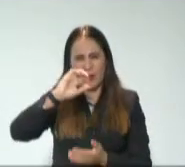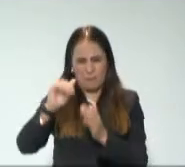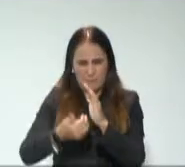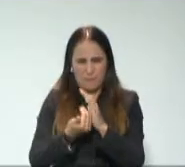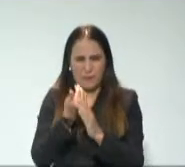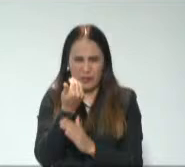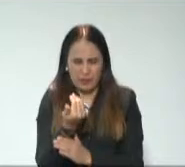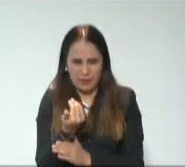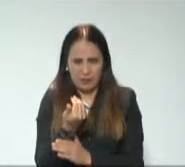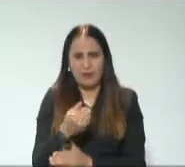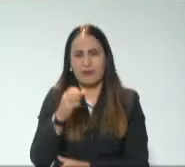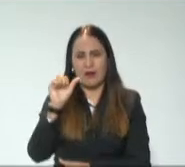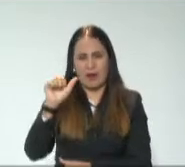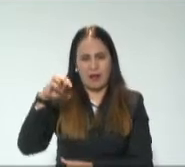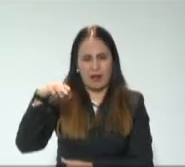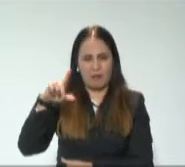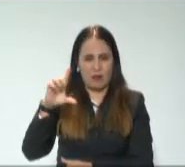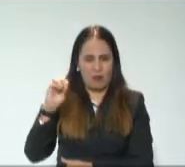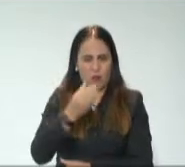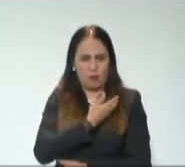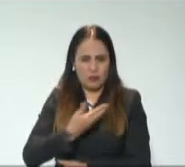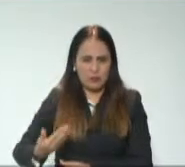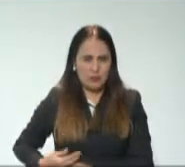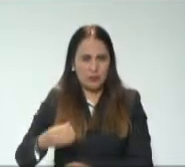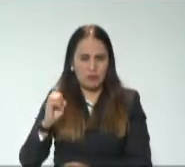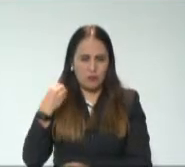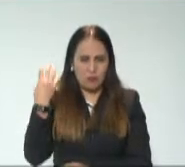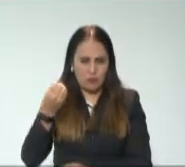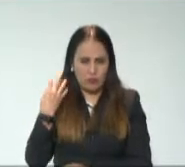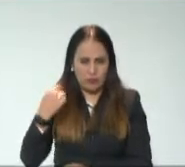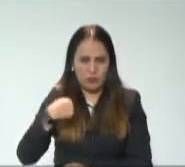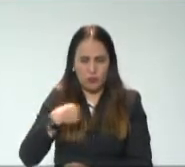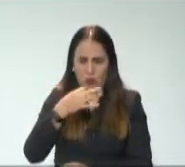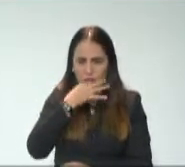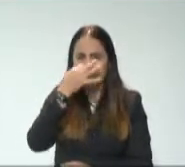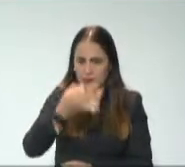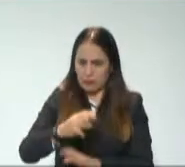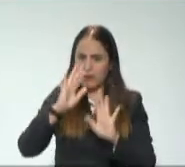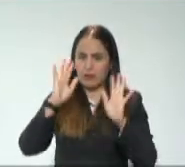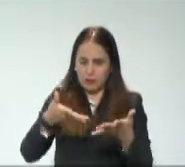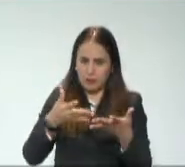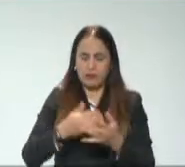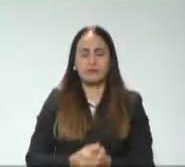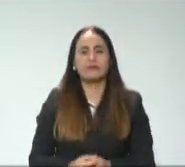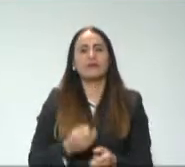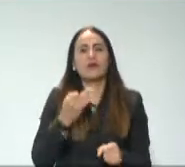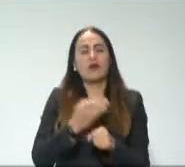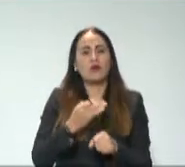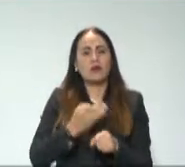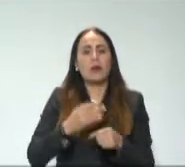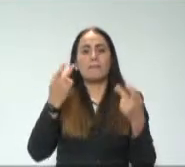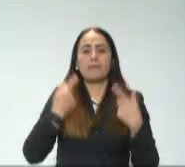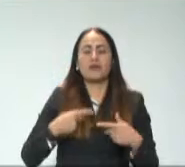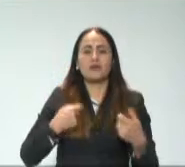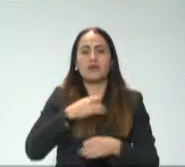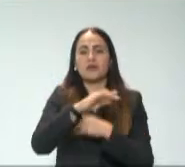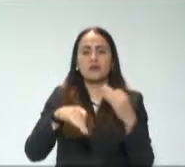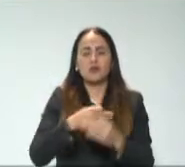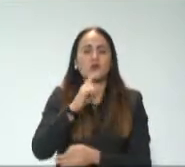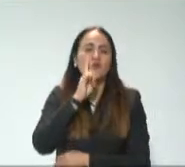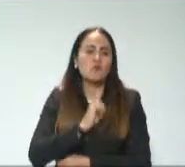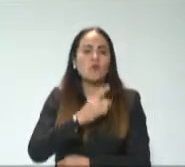la encia matutina intuitivamente o aspiracional todas y todos quisiéramos